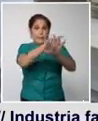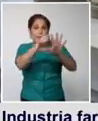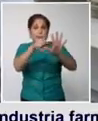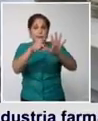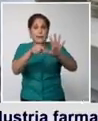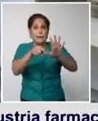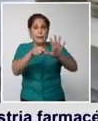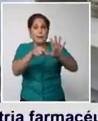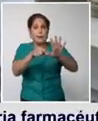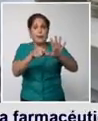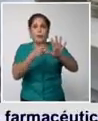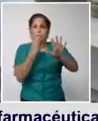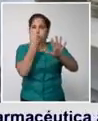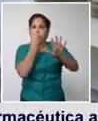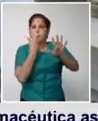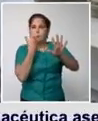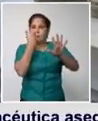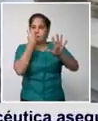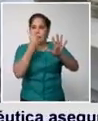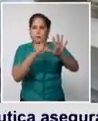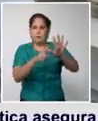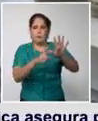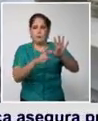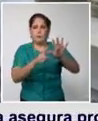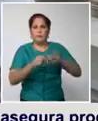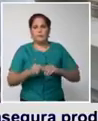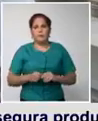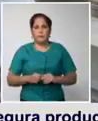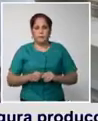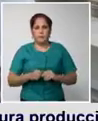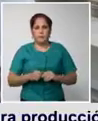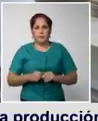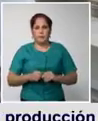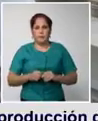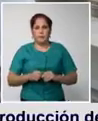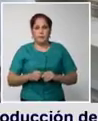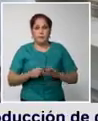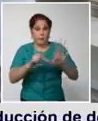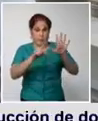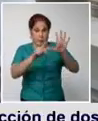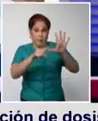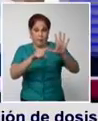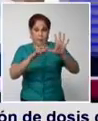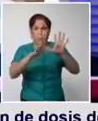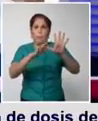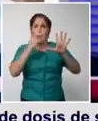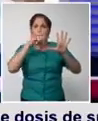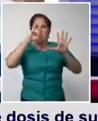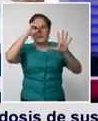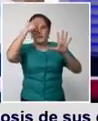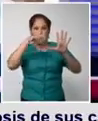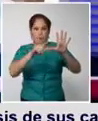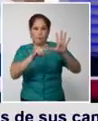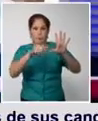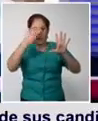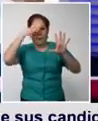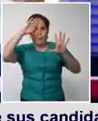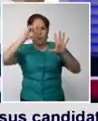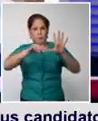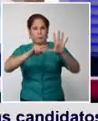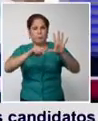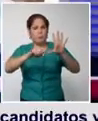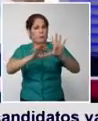de administración nasal. Entre ellos, Mambisa es uno de esos 5 candidatos que ya se